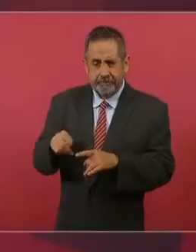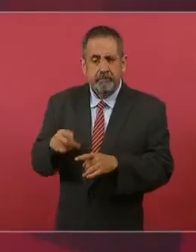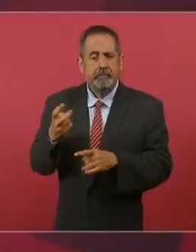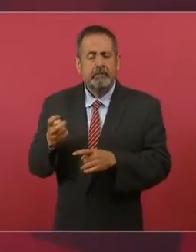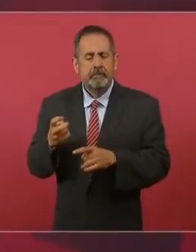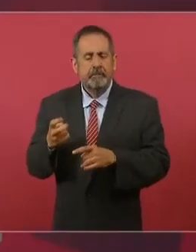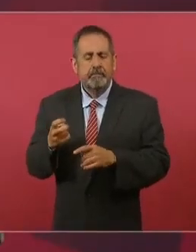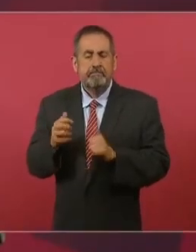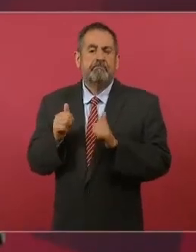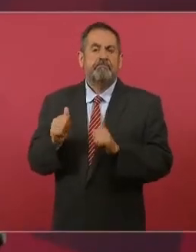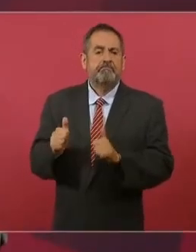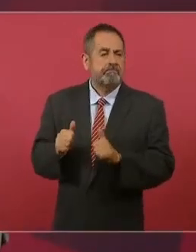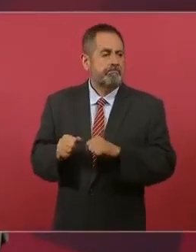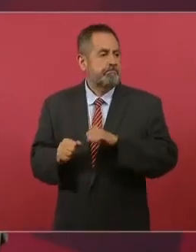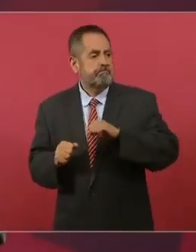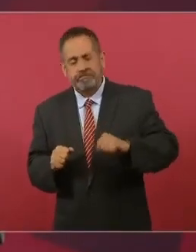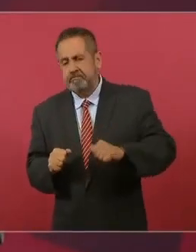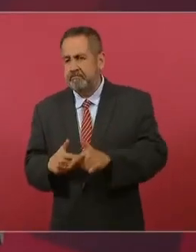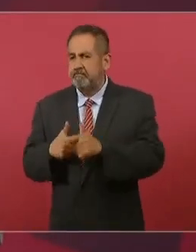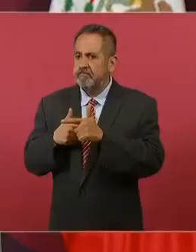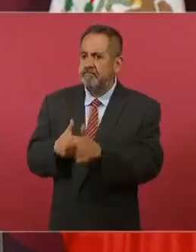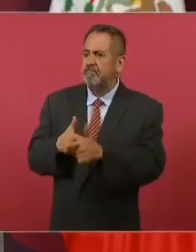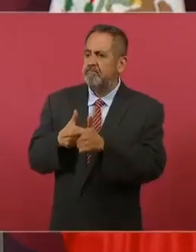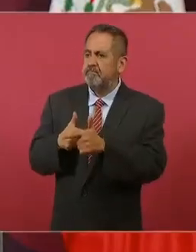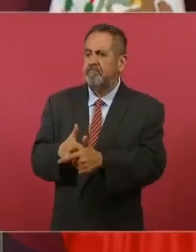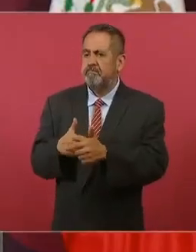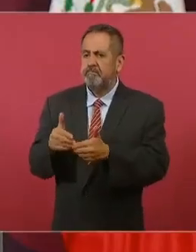lo que nos ha salvado siempre